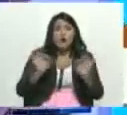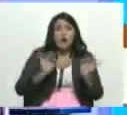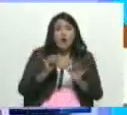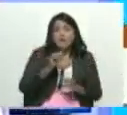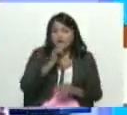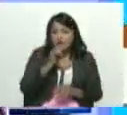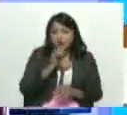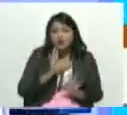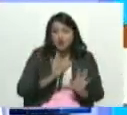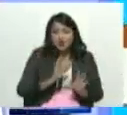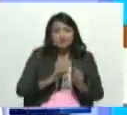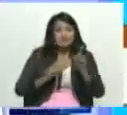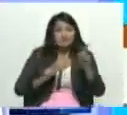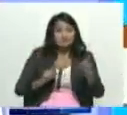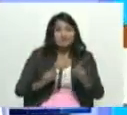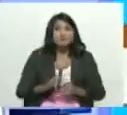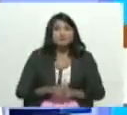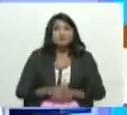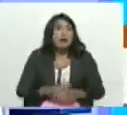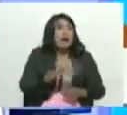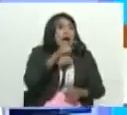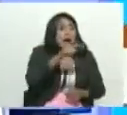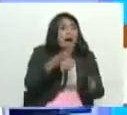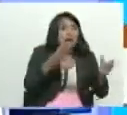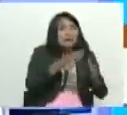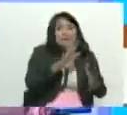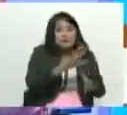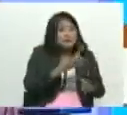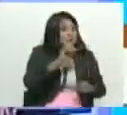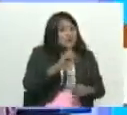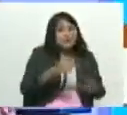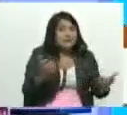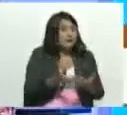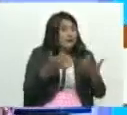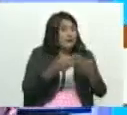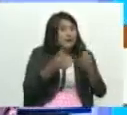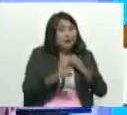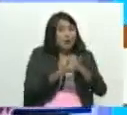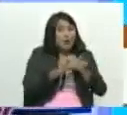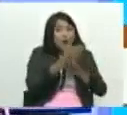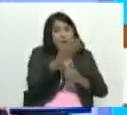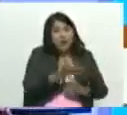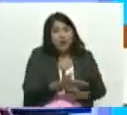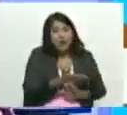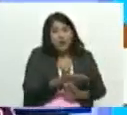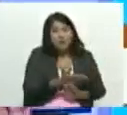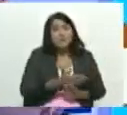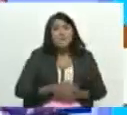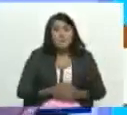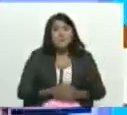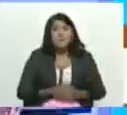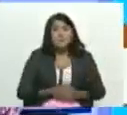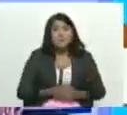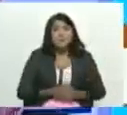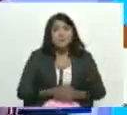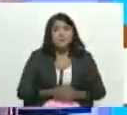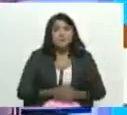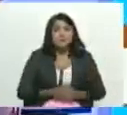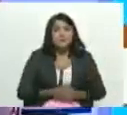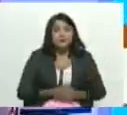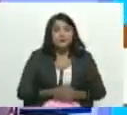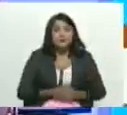Y esa es otra etapa de la guerra tenemos que recordar que esto está relacionado con los propietarios de los medios